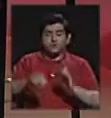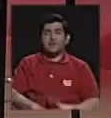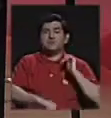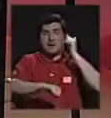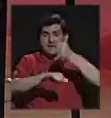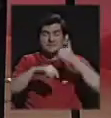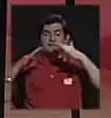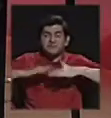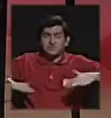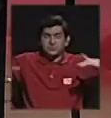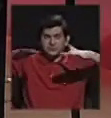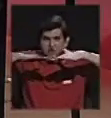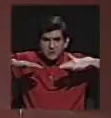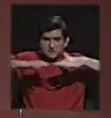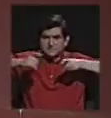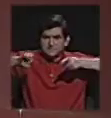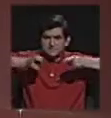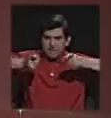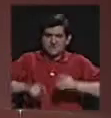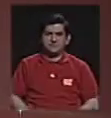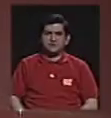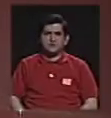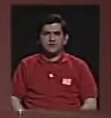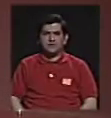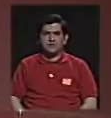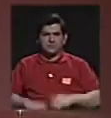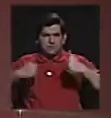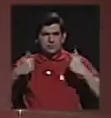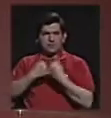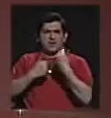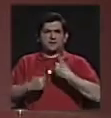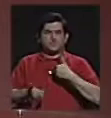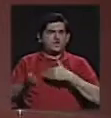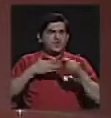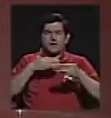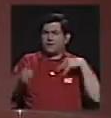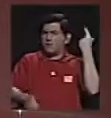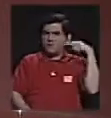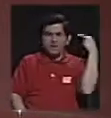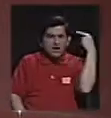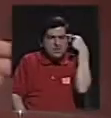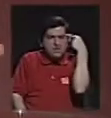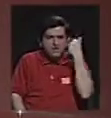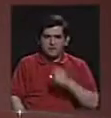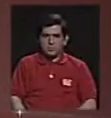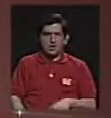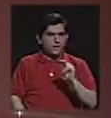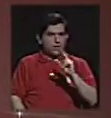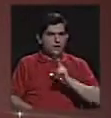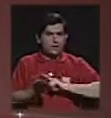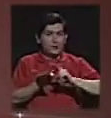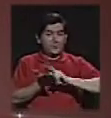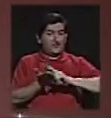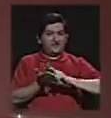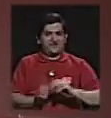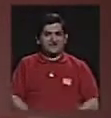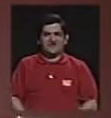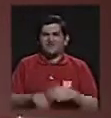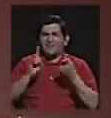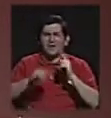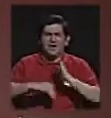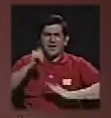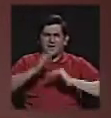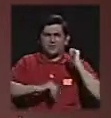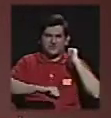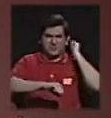implantación territorial, ¿verdad? Que el desafío que tiene cualquier gobierno que no sea Liberación Nacional es construir